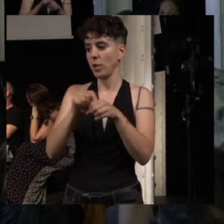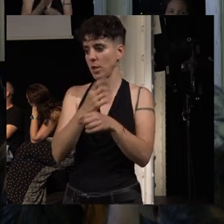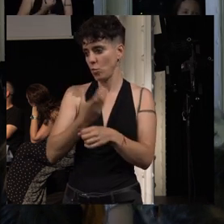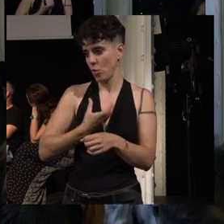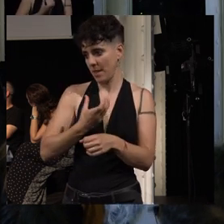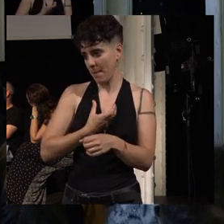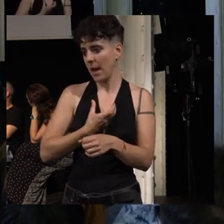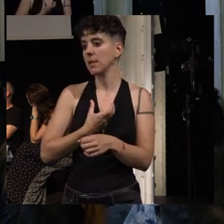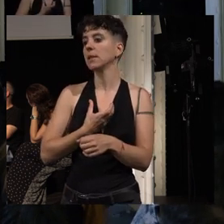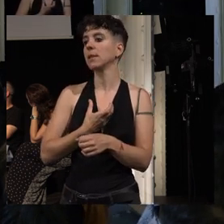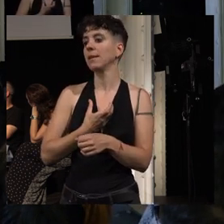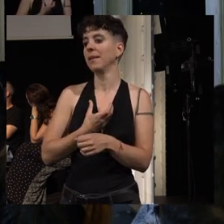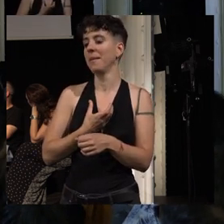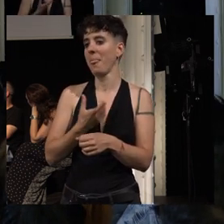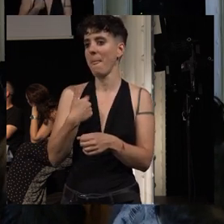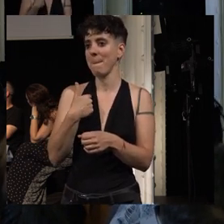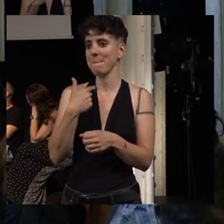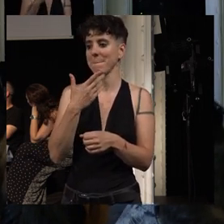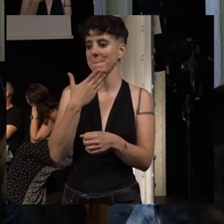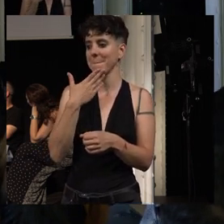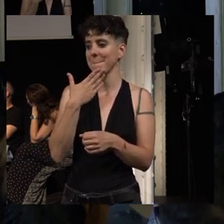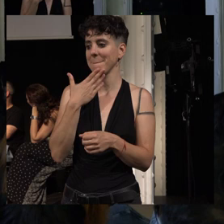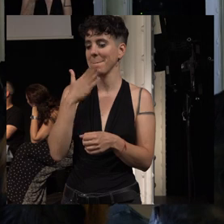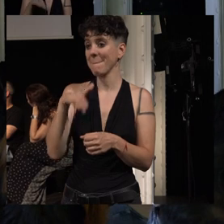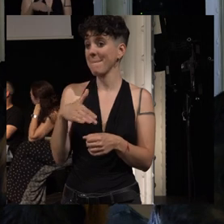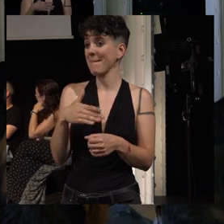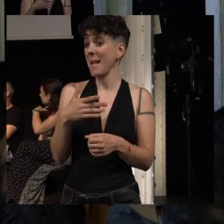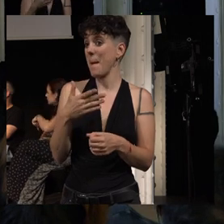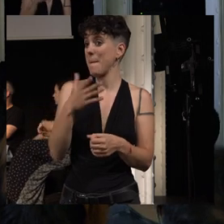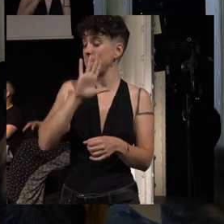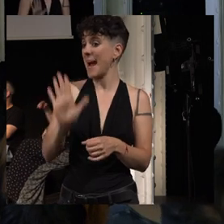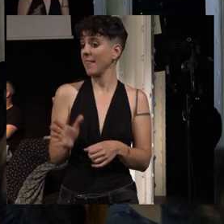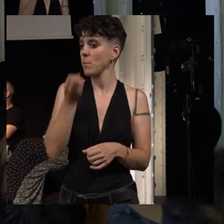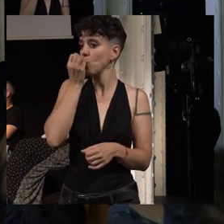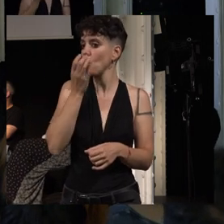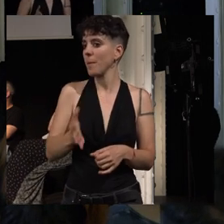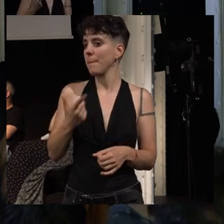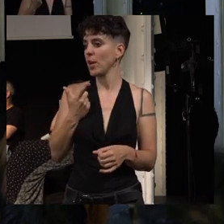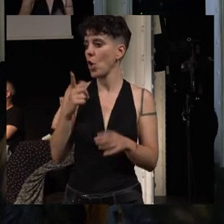decir, por muy guays que se puedan presentar, ¿no? No dejan de estar atravesadas